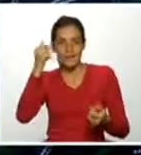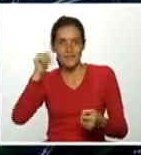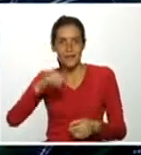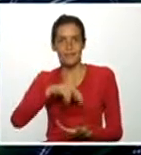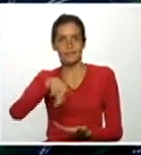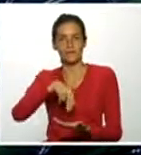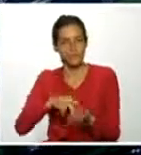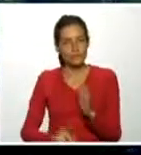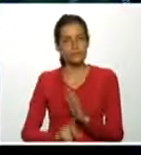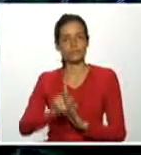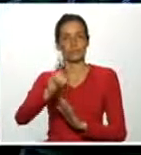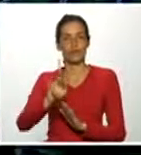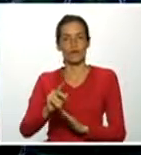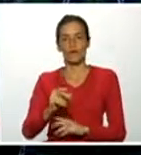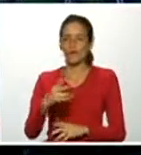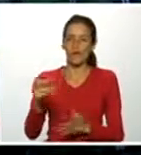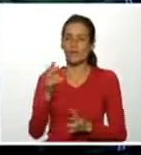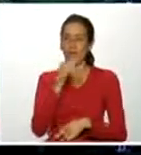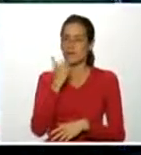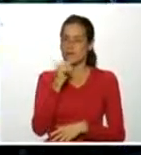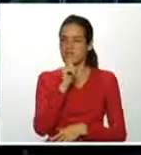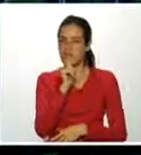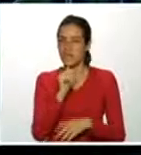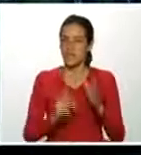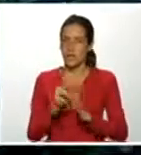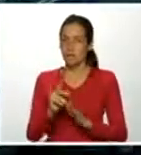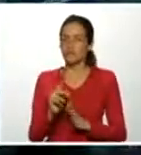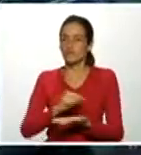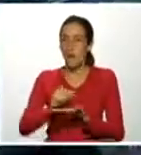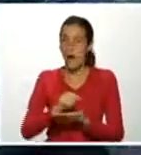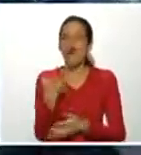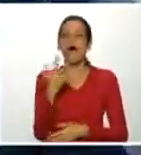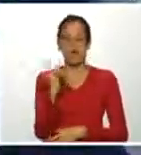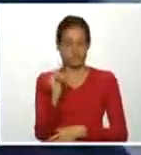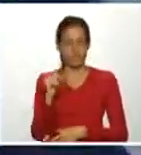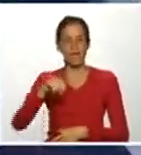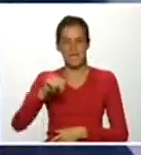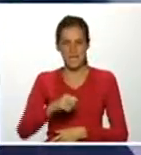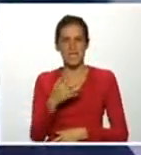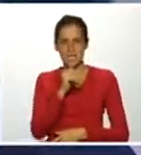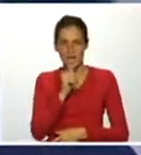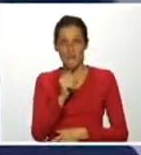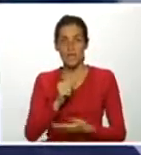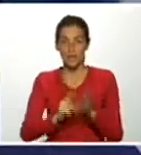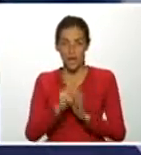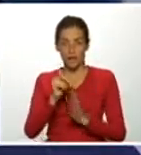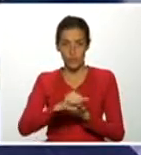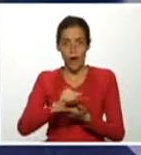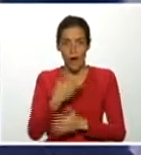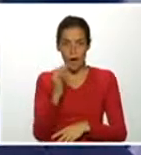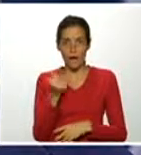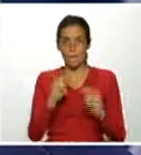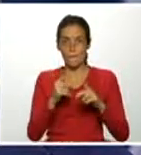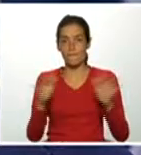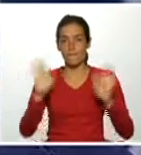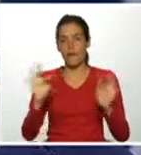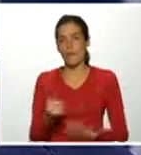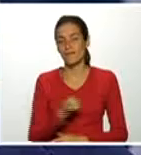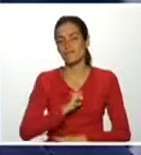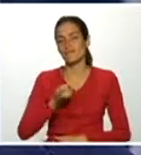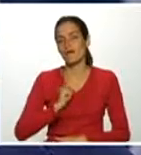nacionales de desarrollo. No es que no ha habido quien desarrolle software, ha habido quien desarrolle software, pero inclusive quien lo desarrollaba bajo un modelo